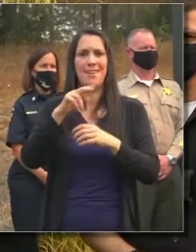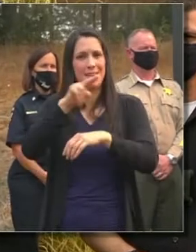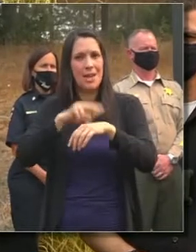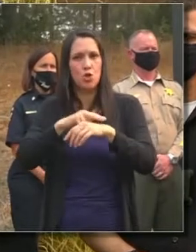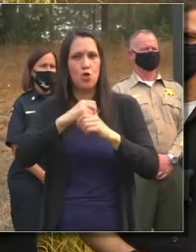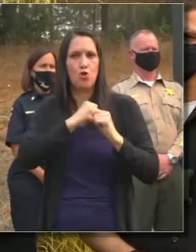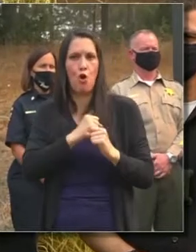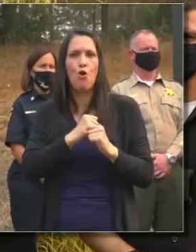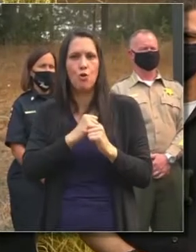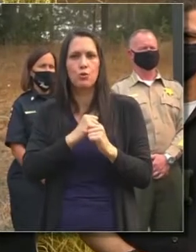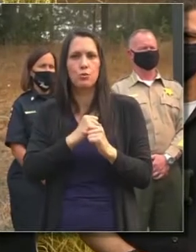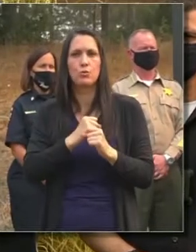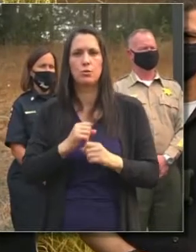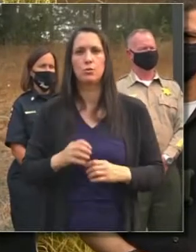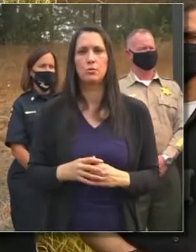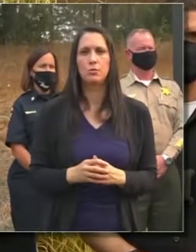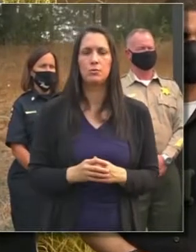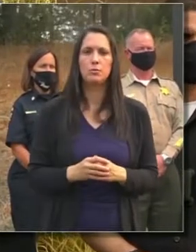también